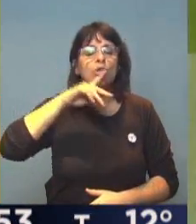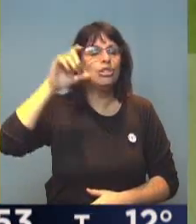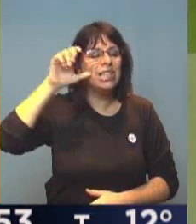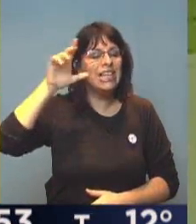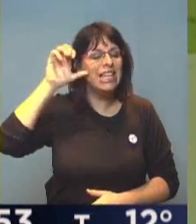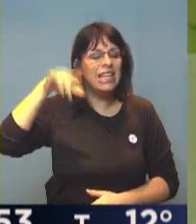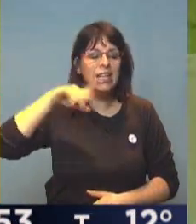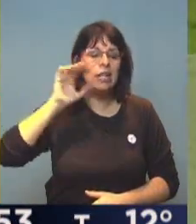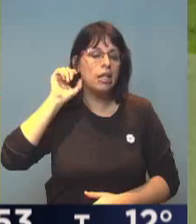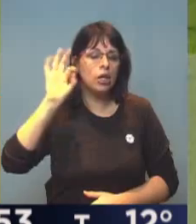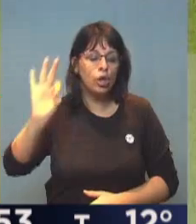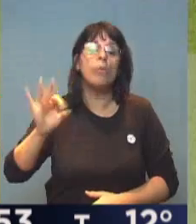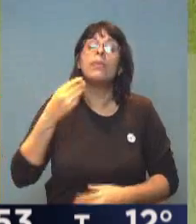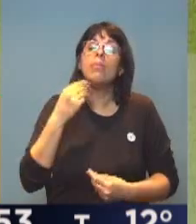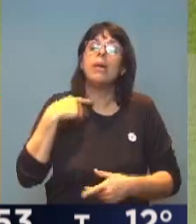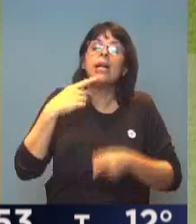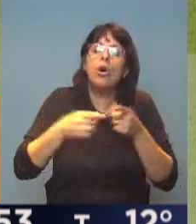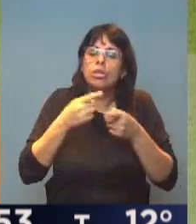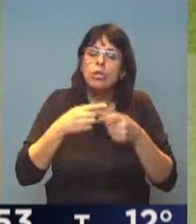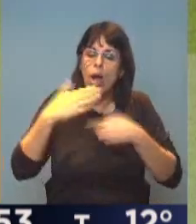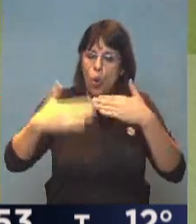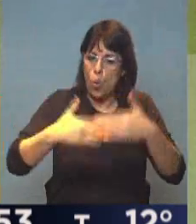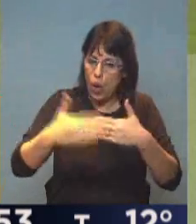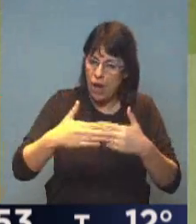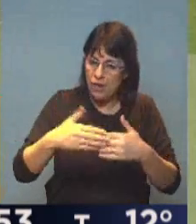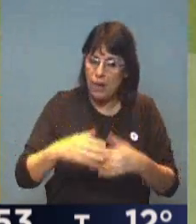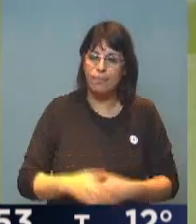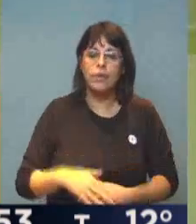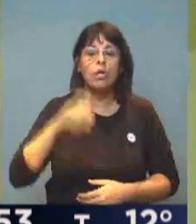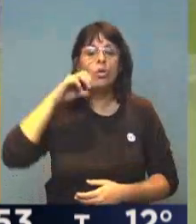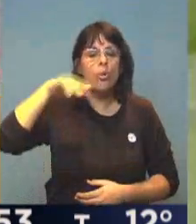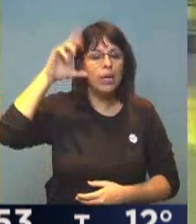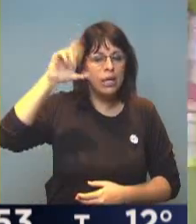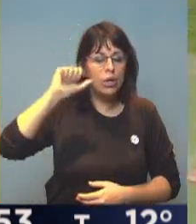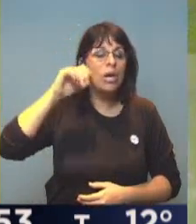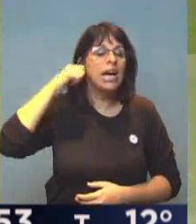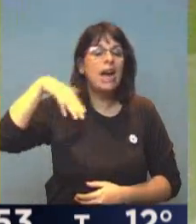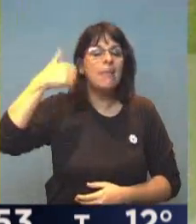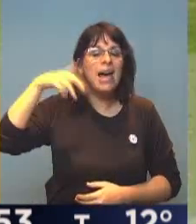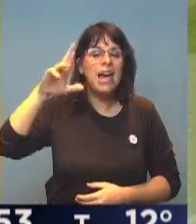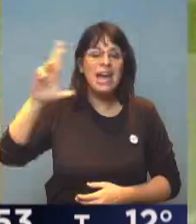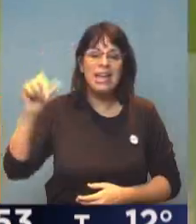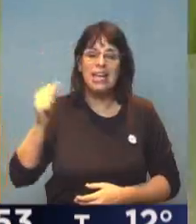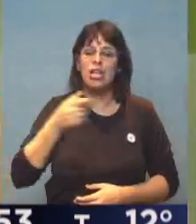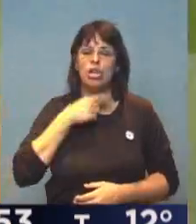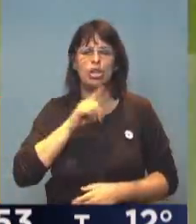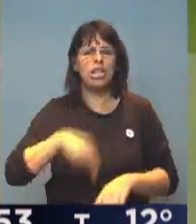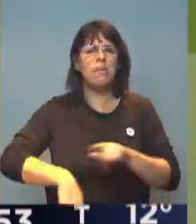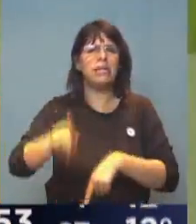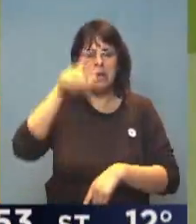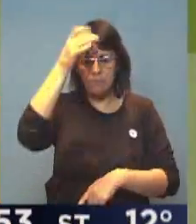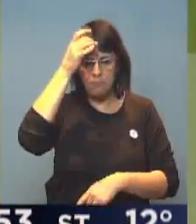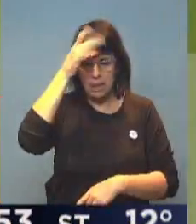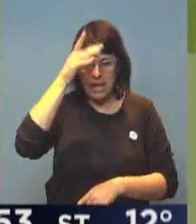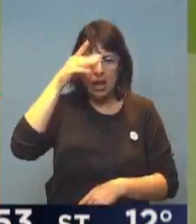seguir esa jugada, esa pelota que ya estaba perdida. Romero Gamarra, llamativo que no quiso patear el penal Montenegro cuando en